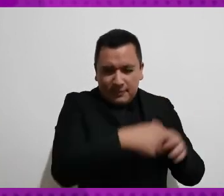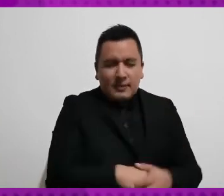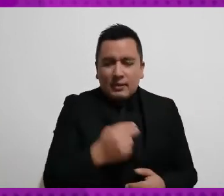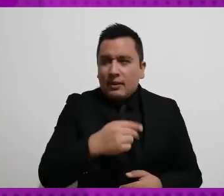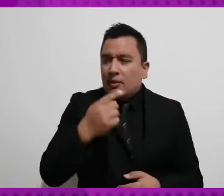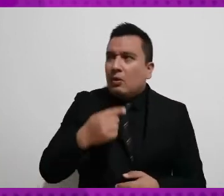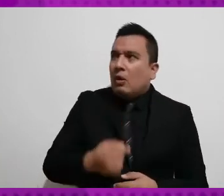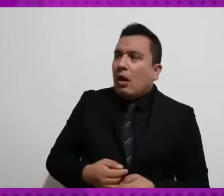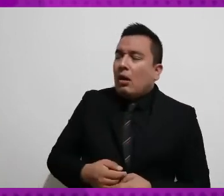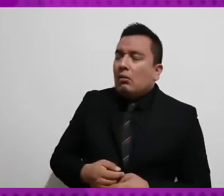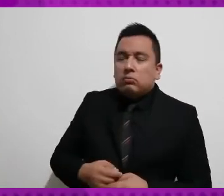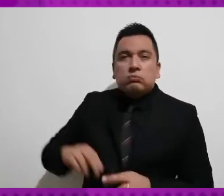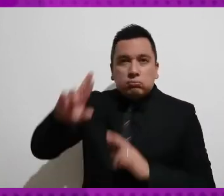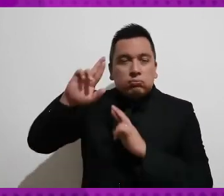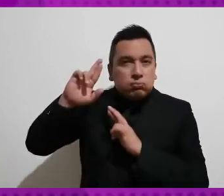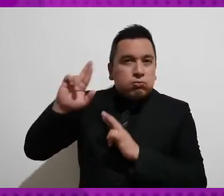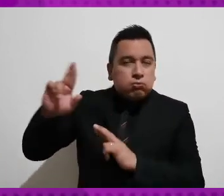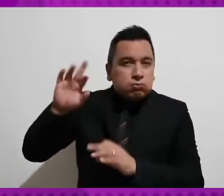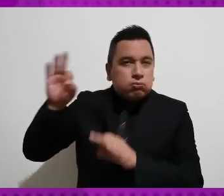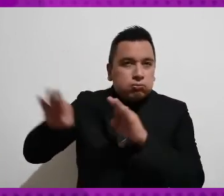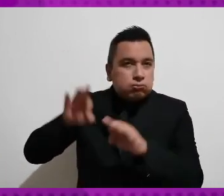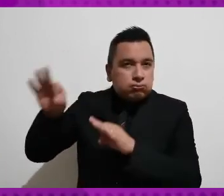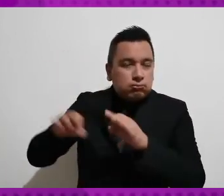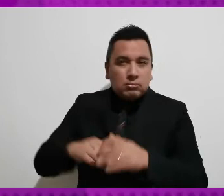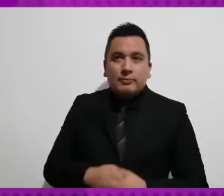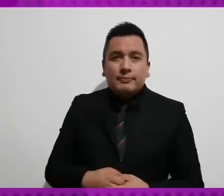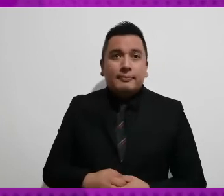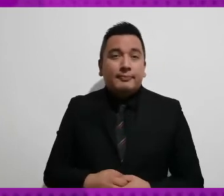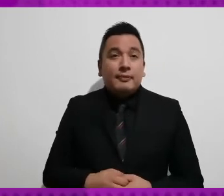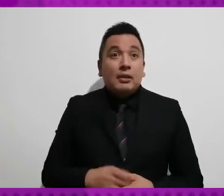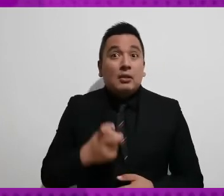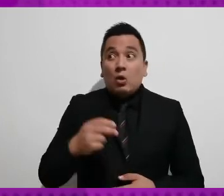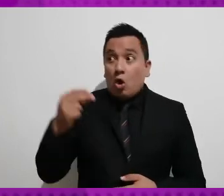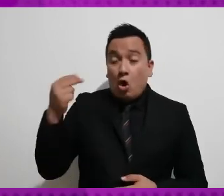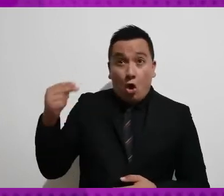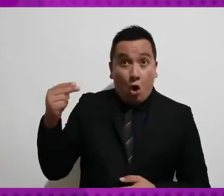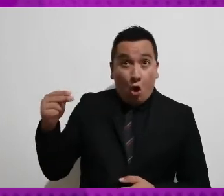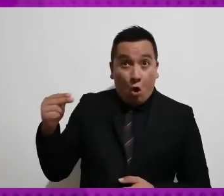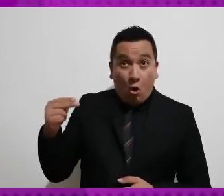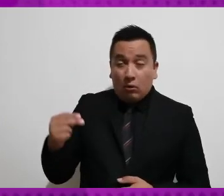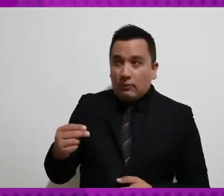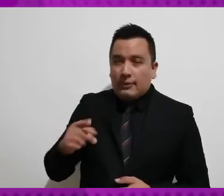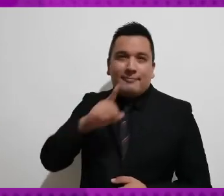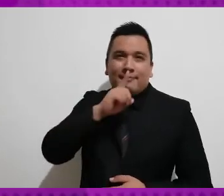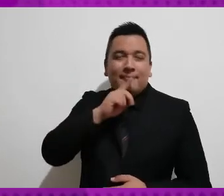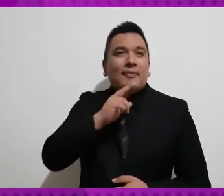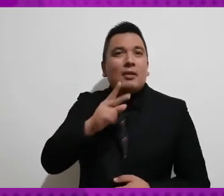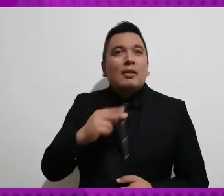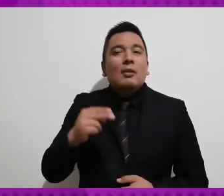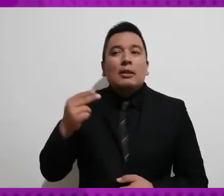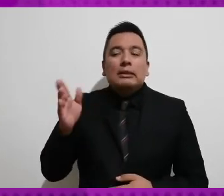elector, dirigirse a ellos por sus apellidos como aparecen en la credencial para